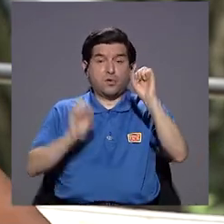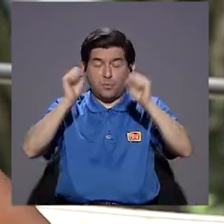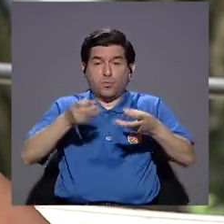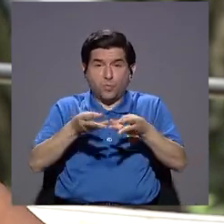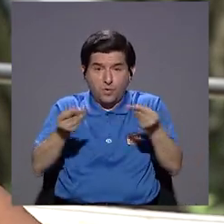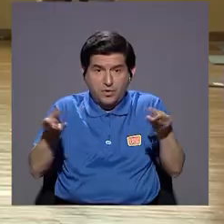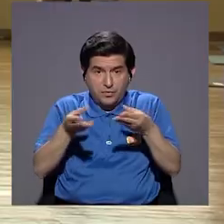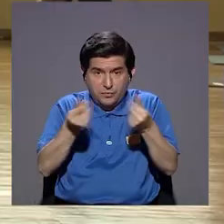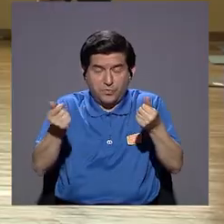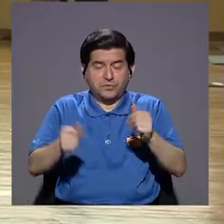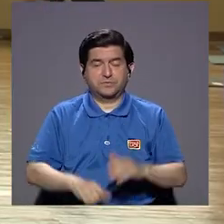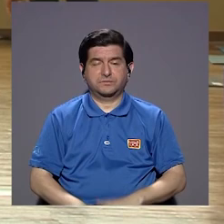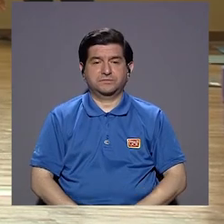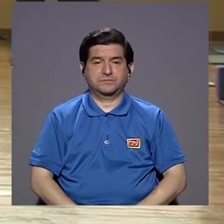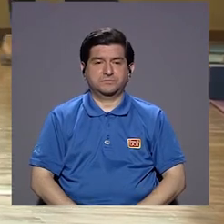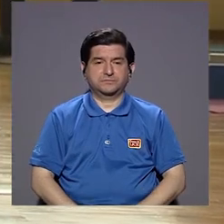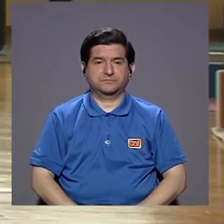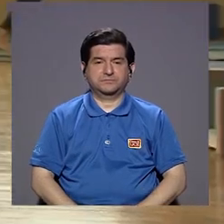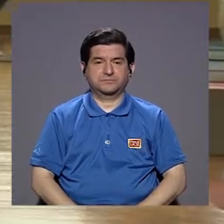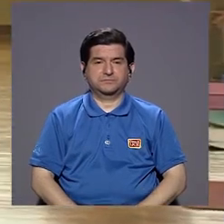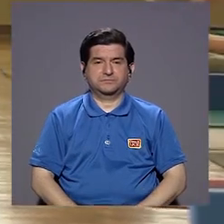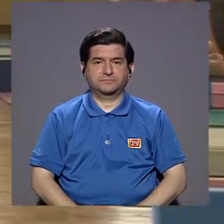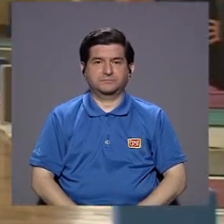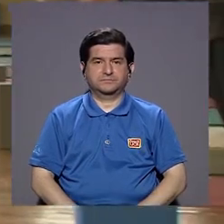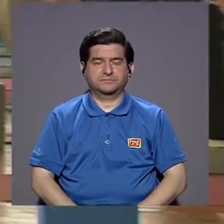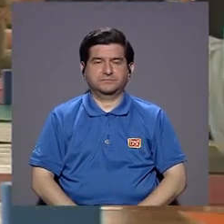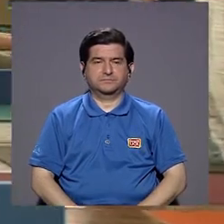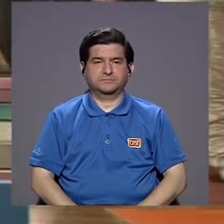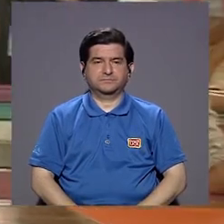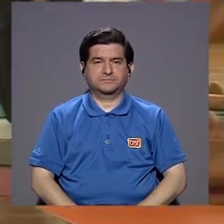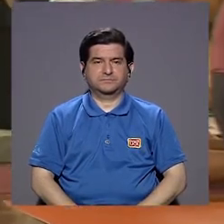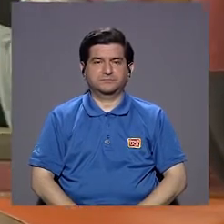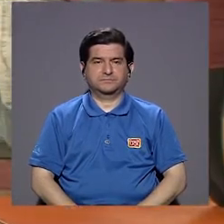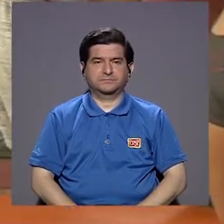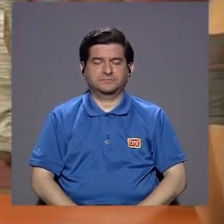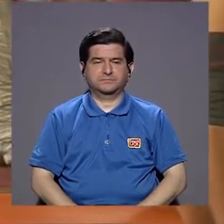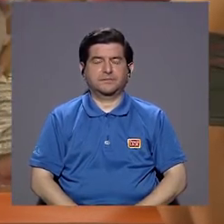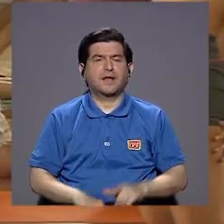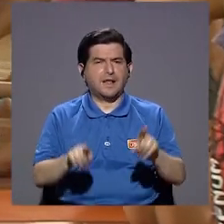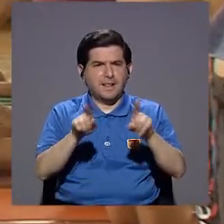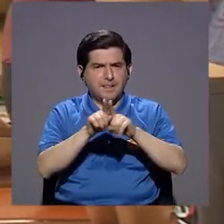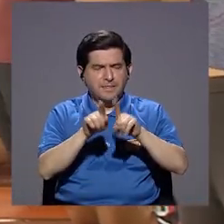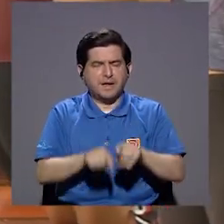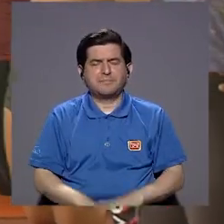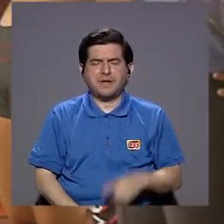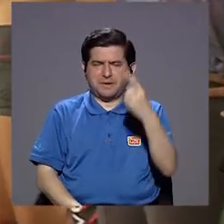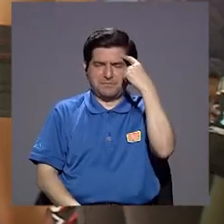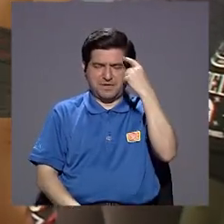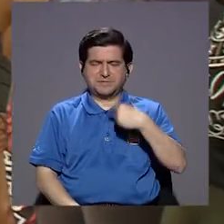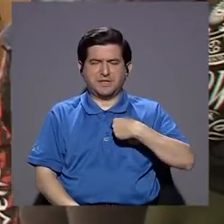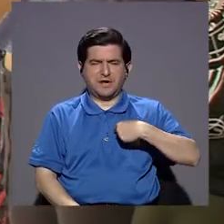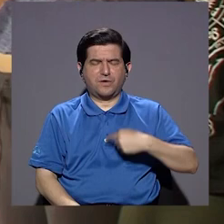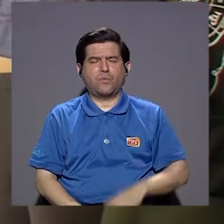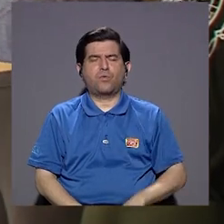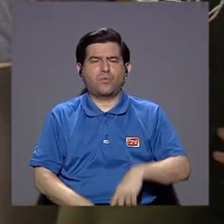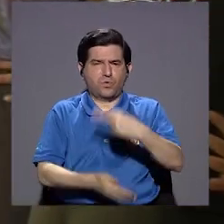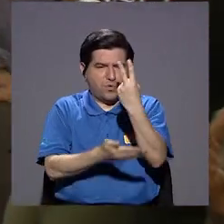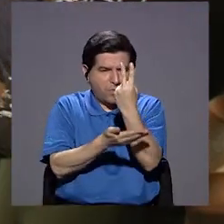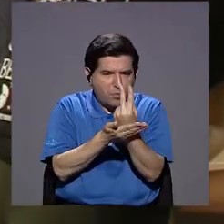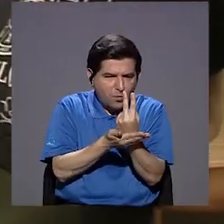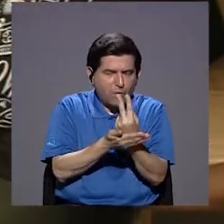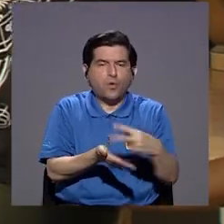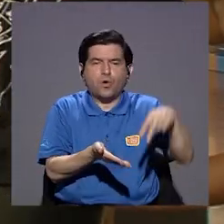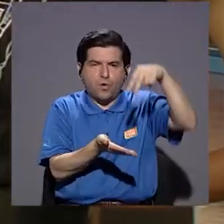tiene un miedo, ¿verdad?, a caerse atrás. Las inversiones tienen que ver todo lo que son paradas de manos, paradas de cabeza,